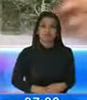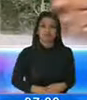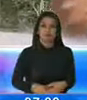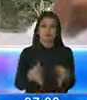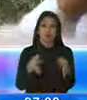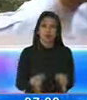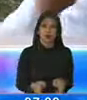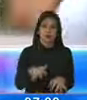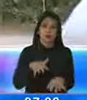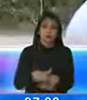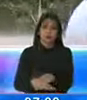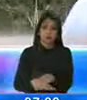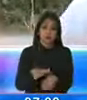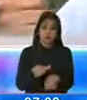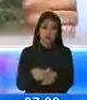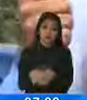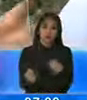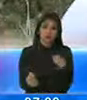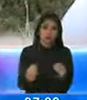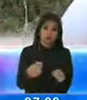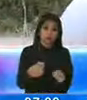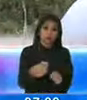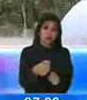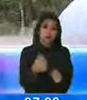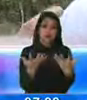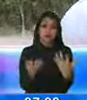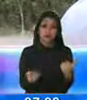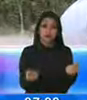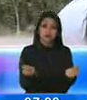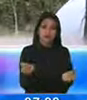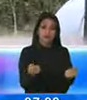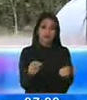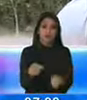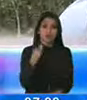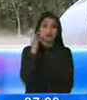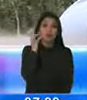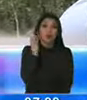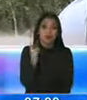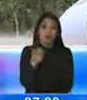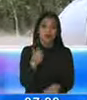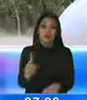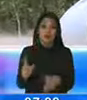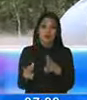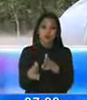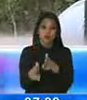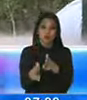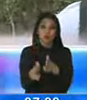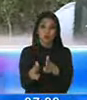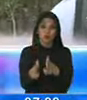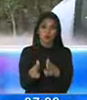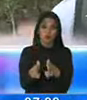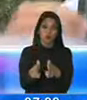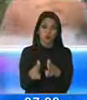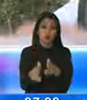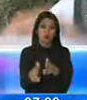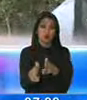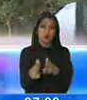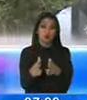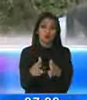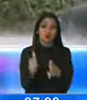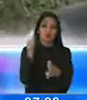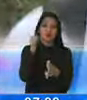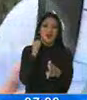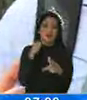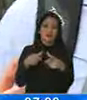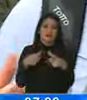empiezo a derrapar, trato de equilibrar el carro. La señora venía por el lado derecho, pero venía detrás de un